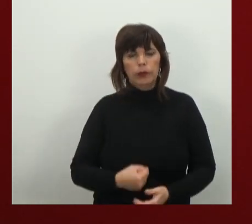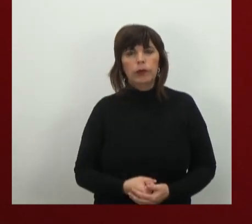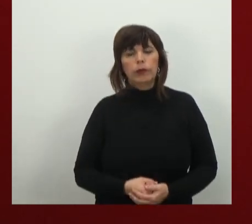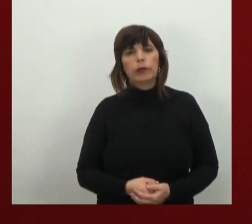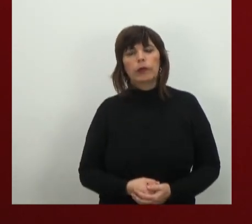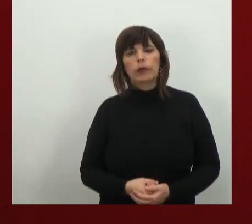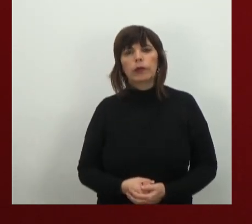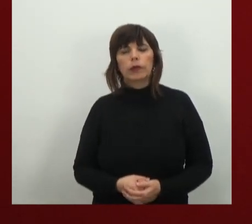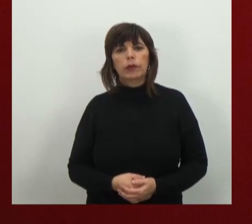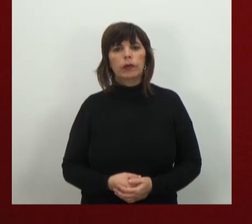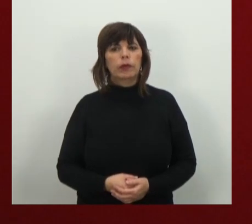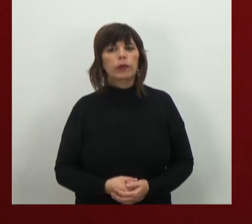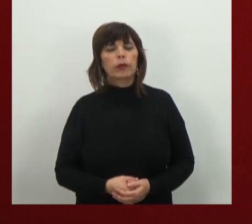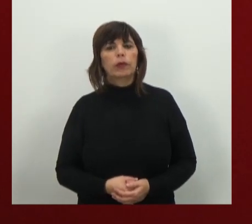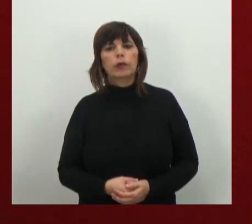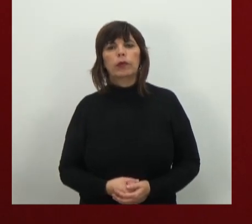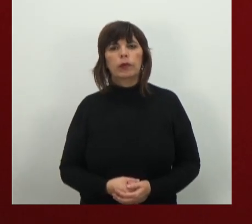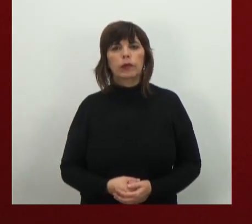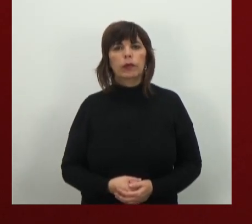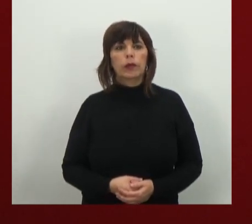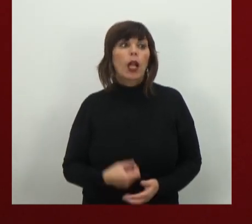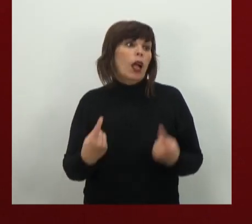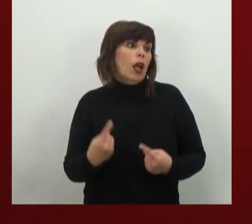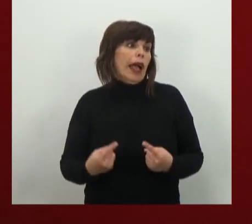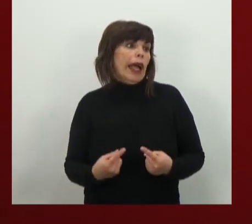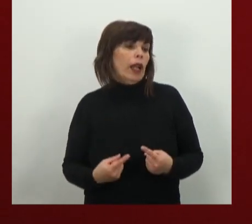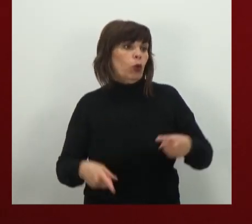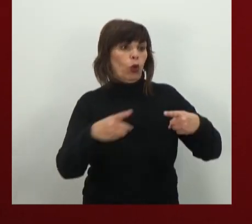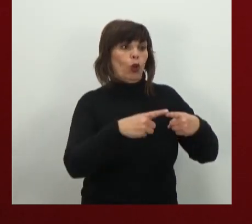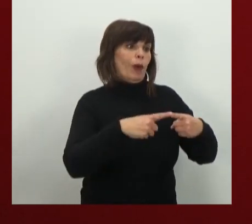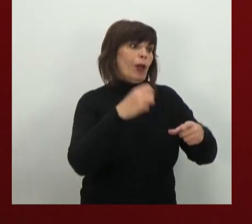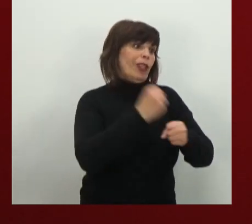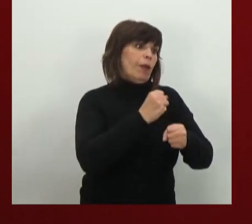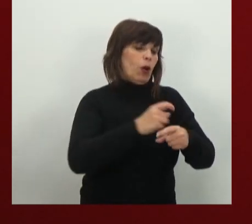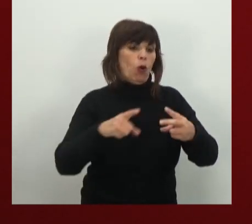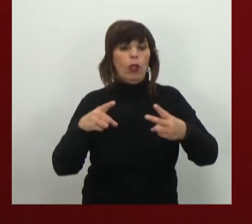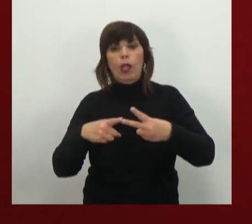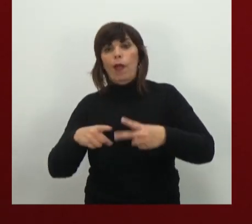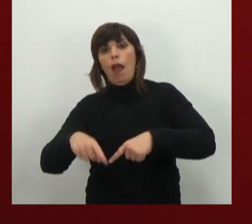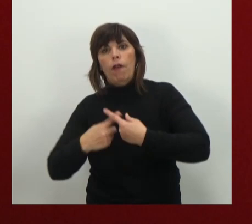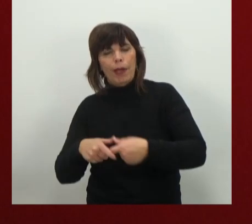Porque también algunos tienen primero el trabajo y luego la familia. No, no, no, no.